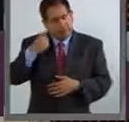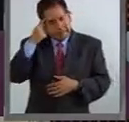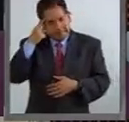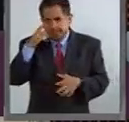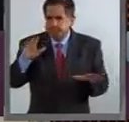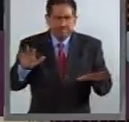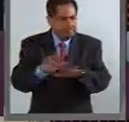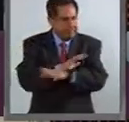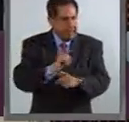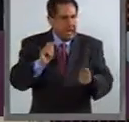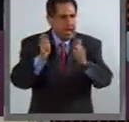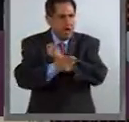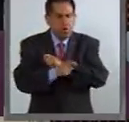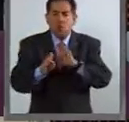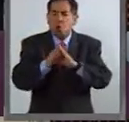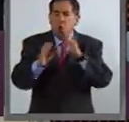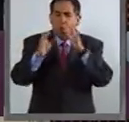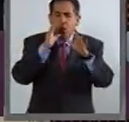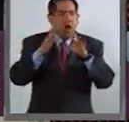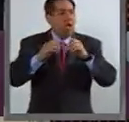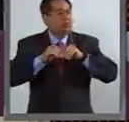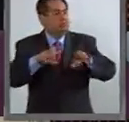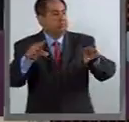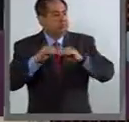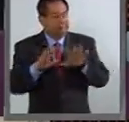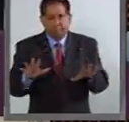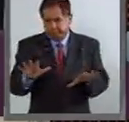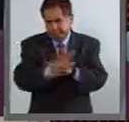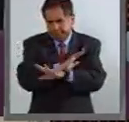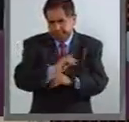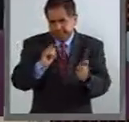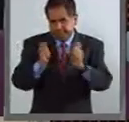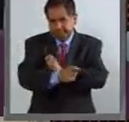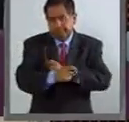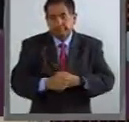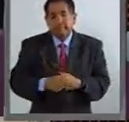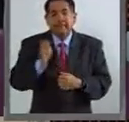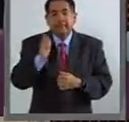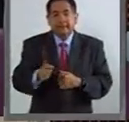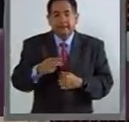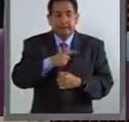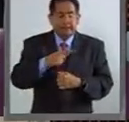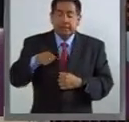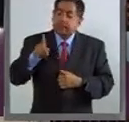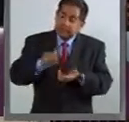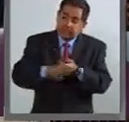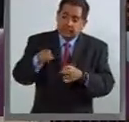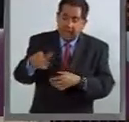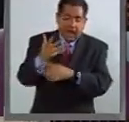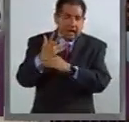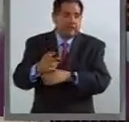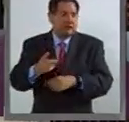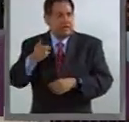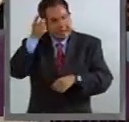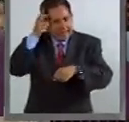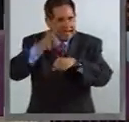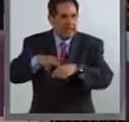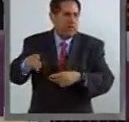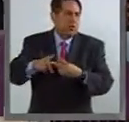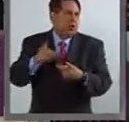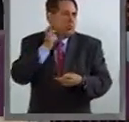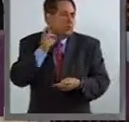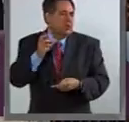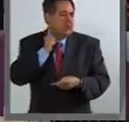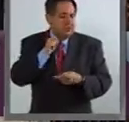la manera de comunicarnos. Este cambio pues tiene que venir desde los legisladores, los directivos, los